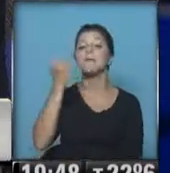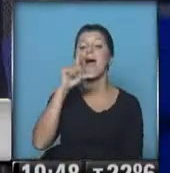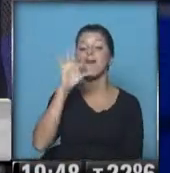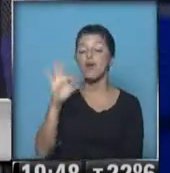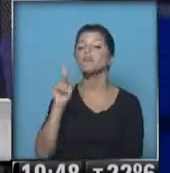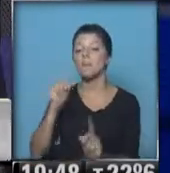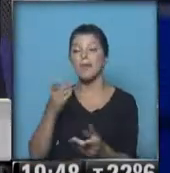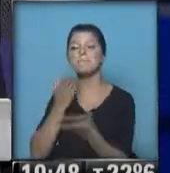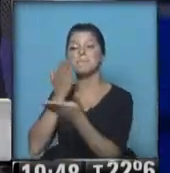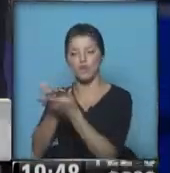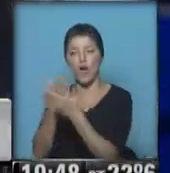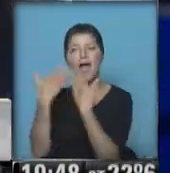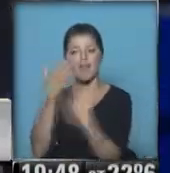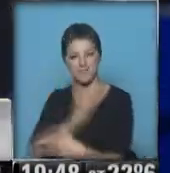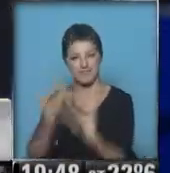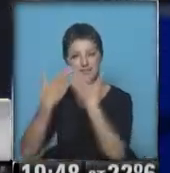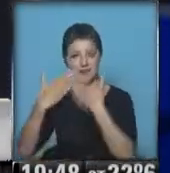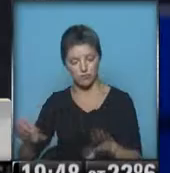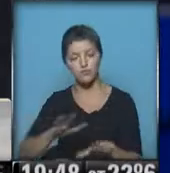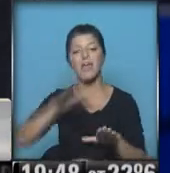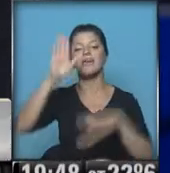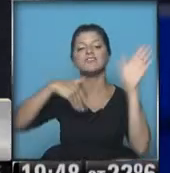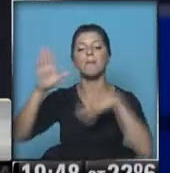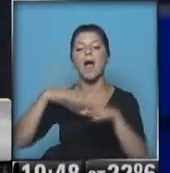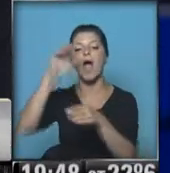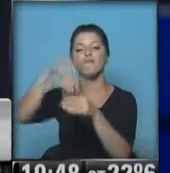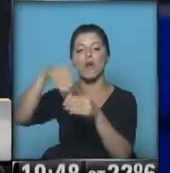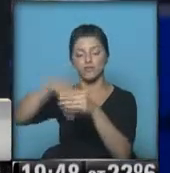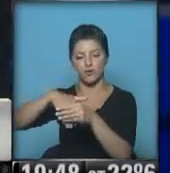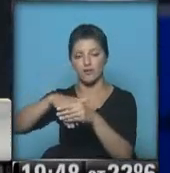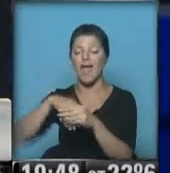la renuncia de Rajoy y la convocatoria a elecciones generales, algo que difícilmente suceda.